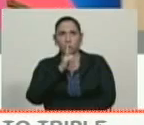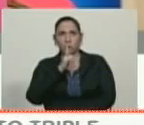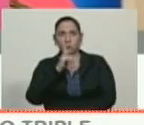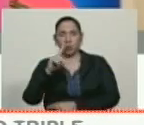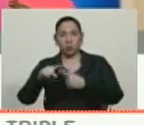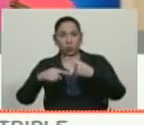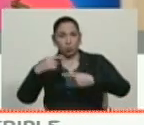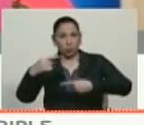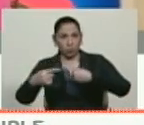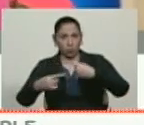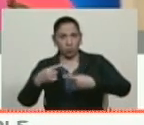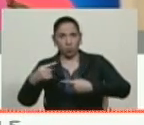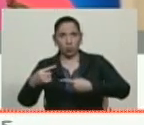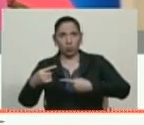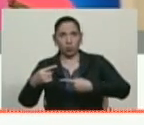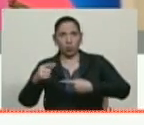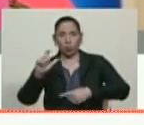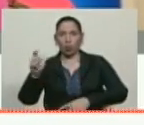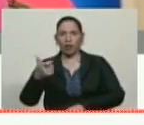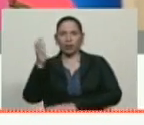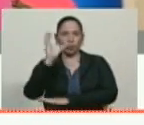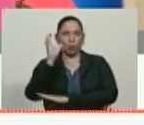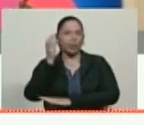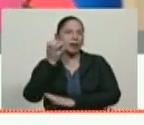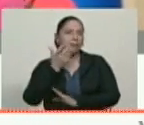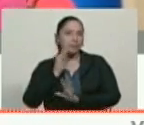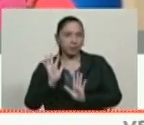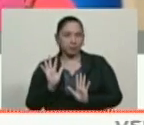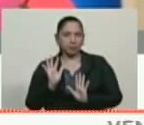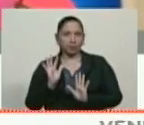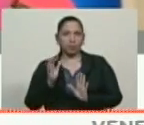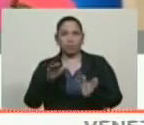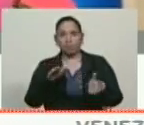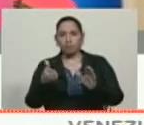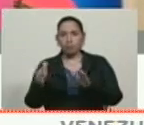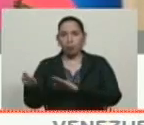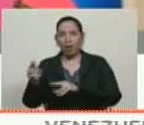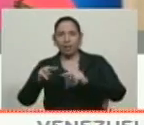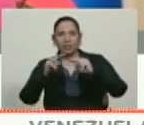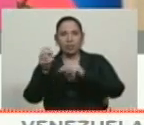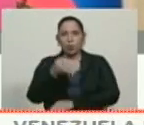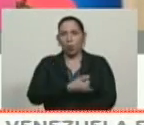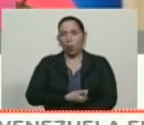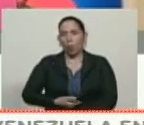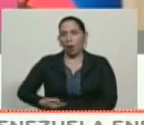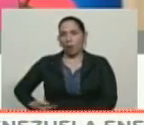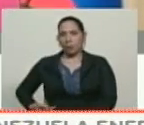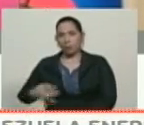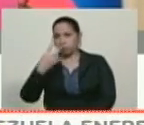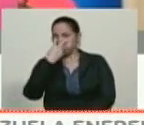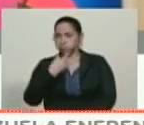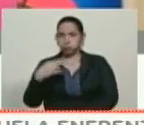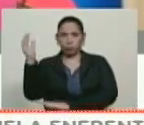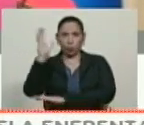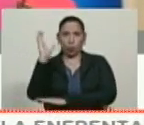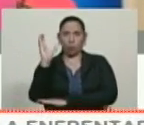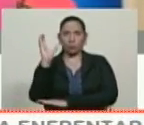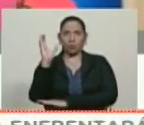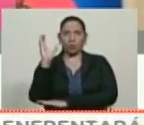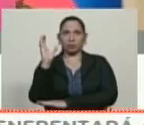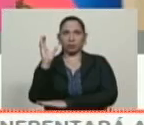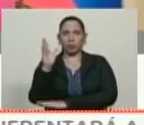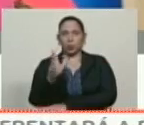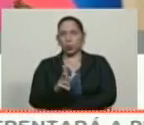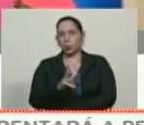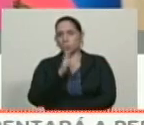Diariamente en la Guajira colombiana, por ejemplo, mueren niños de hambre. La pobreza en Colombia,